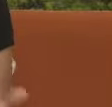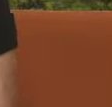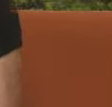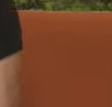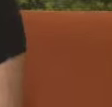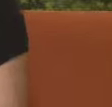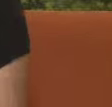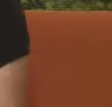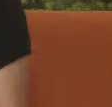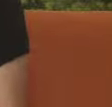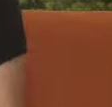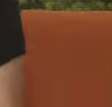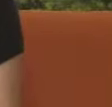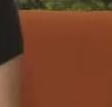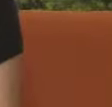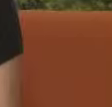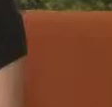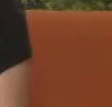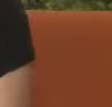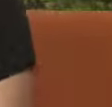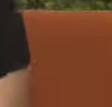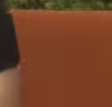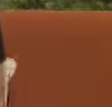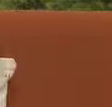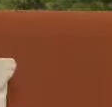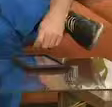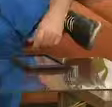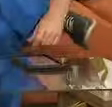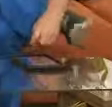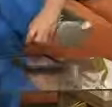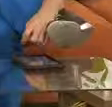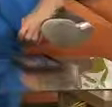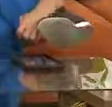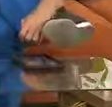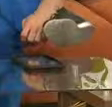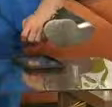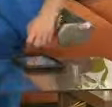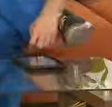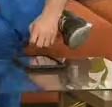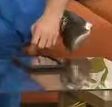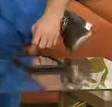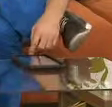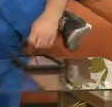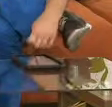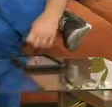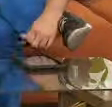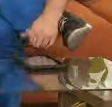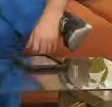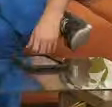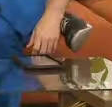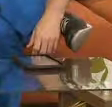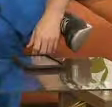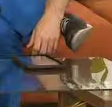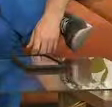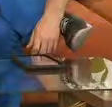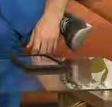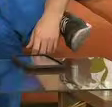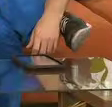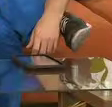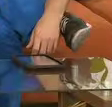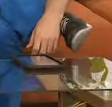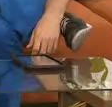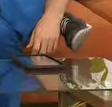de los animales y poder caminar en dos piernas, ¿no? Ahora, es increíble, pero hay el INEGI habla